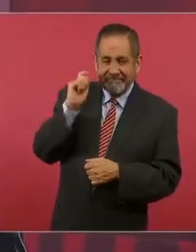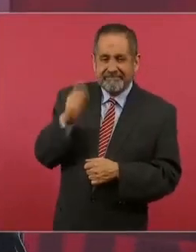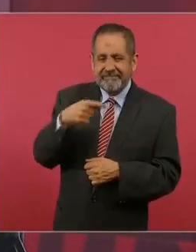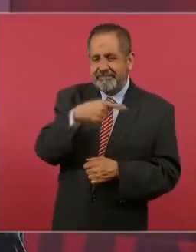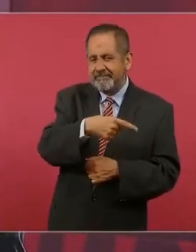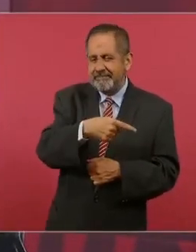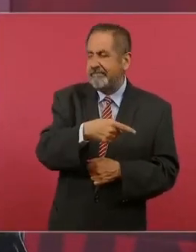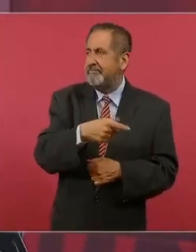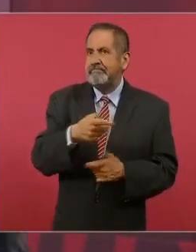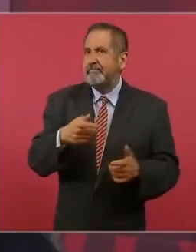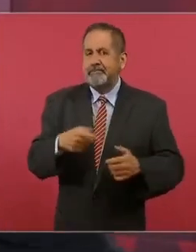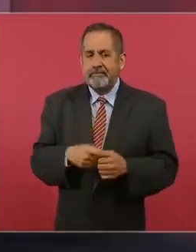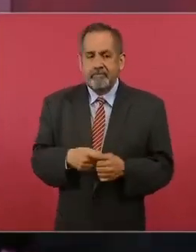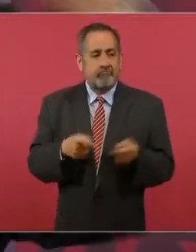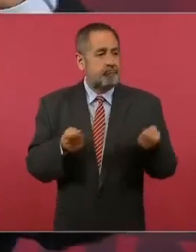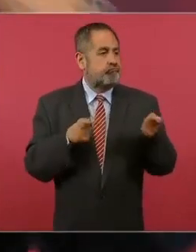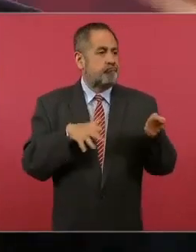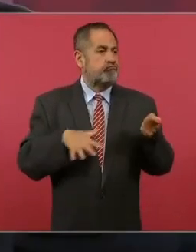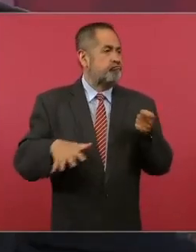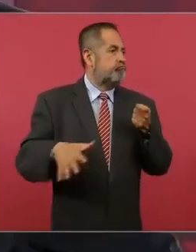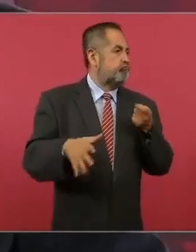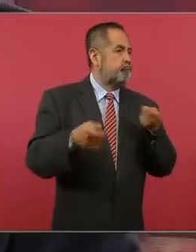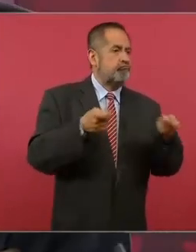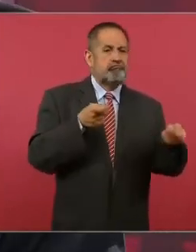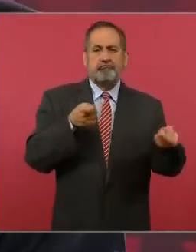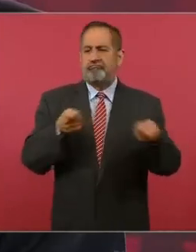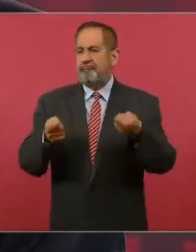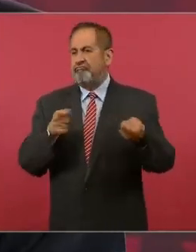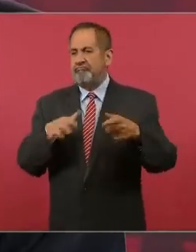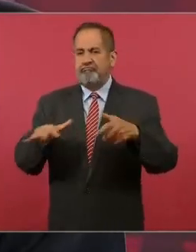que controlaba todo,